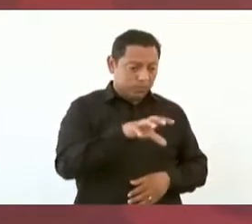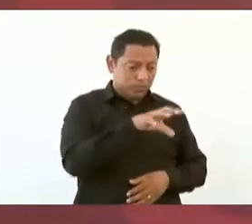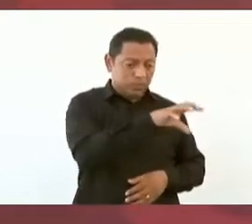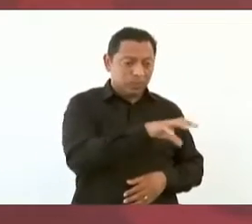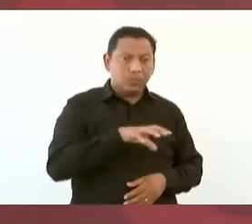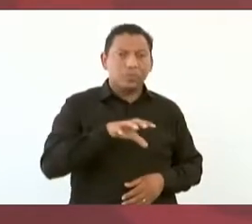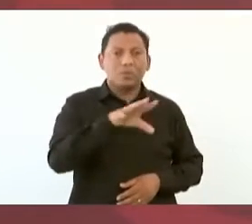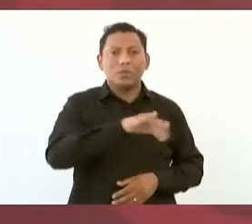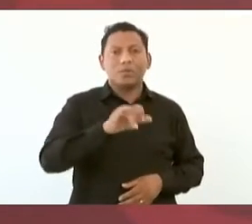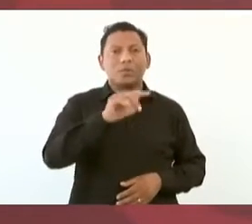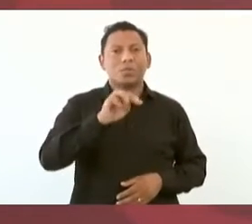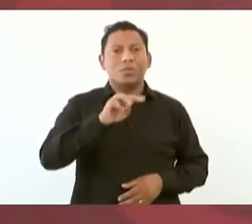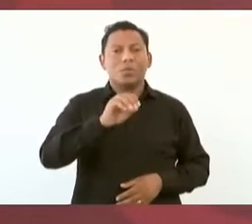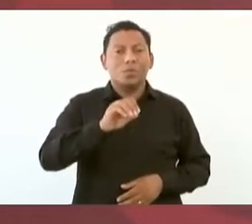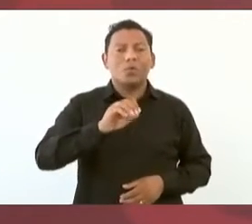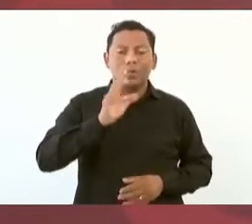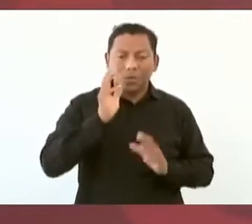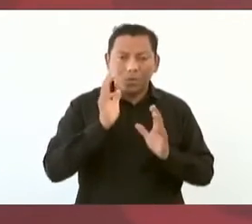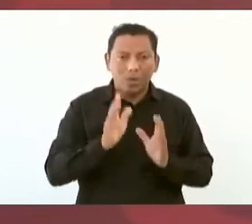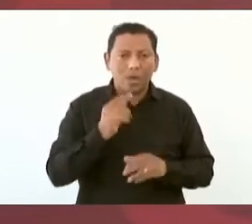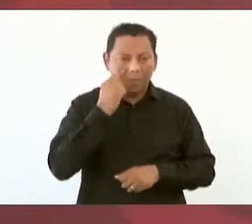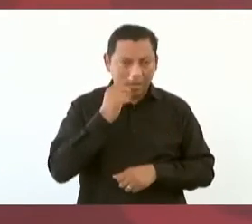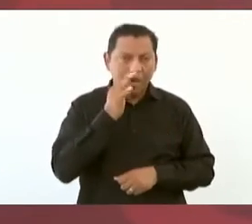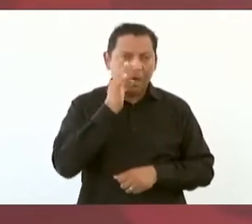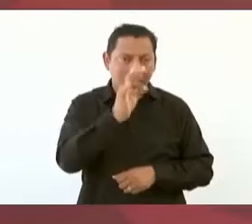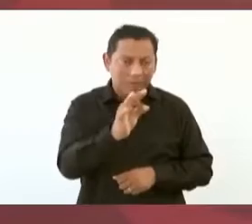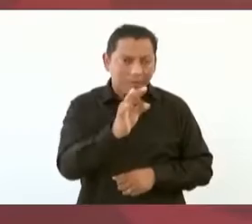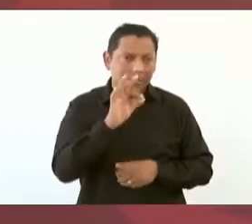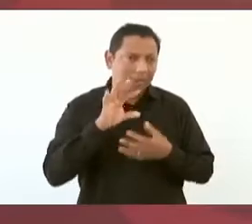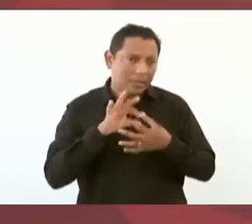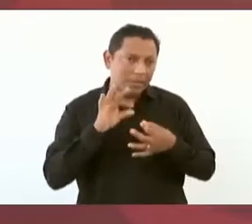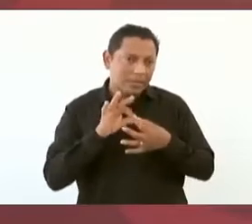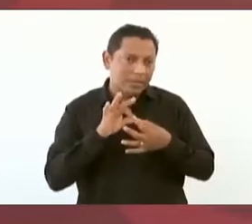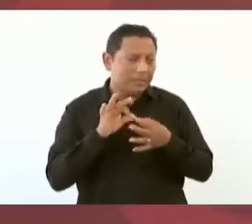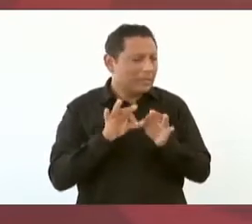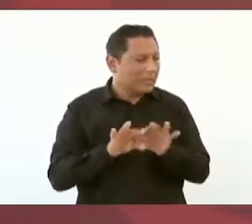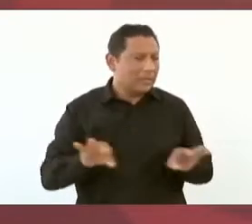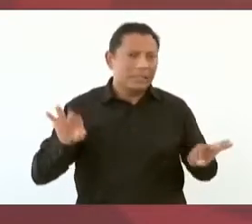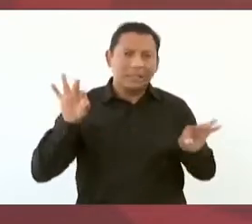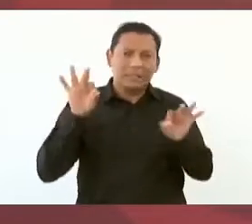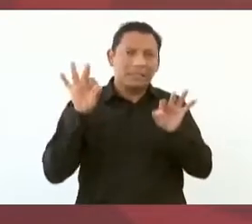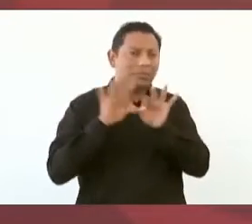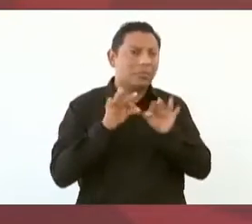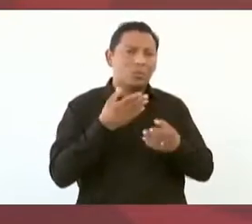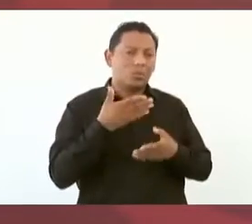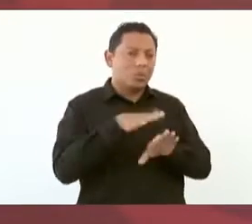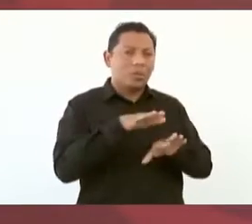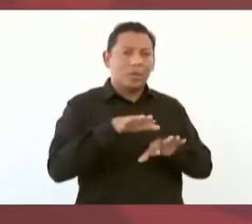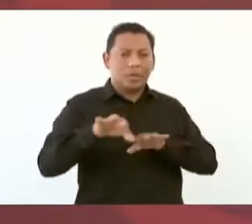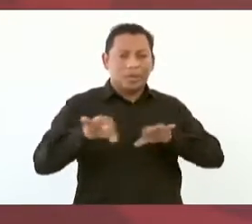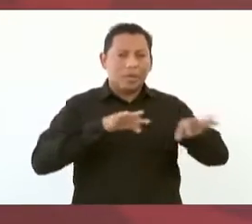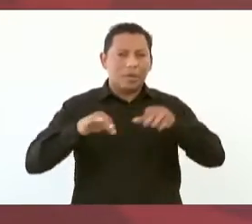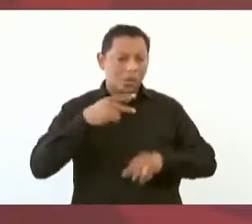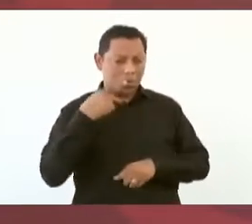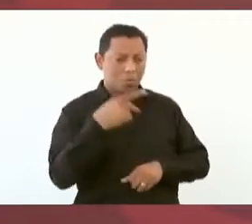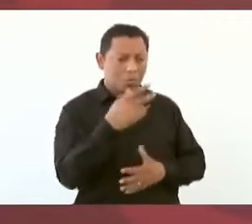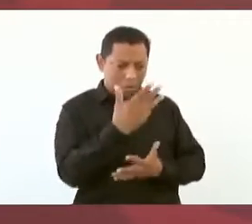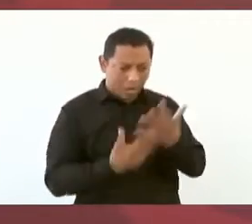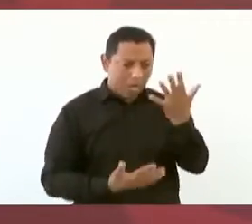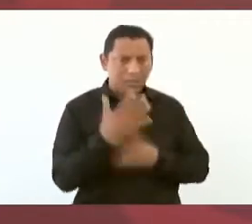Istmo. Y algo que tiene mucho que ver con el trabajo de ustedes aquí en la